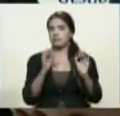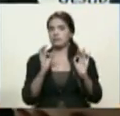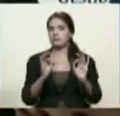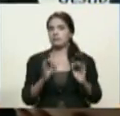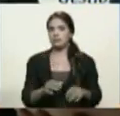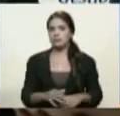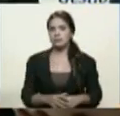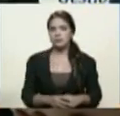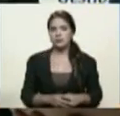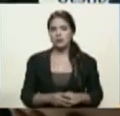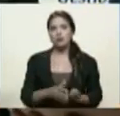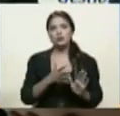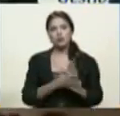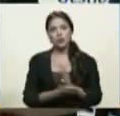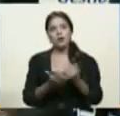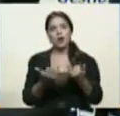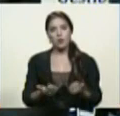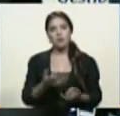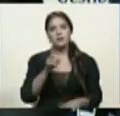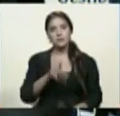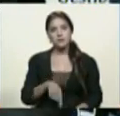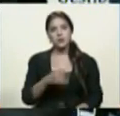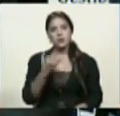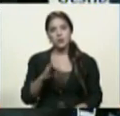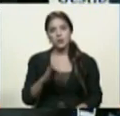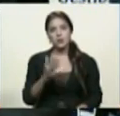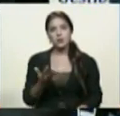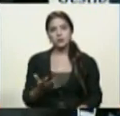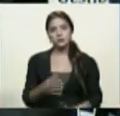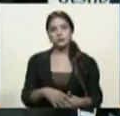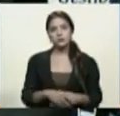que sobre esto también hubo una